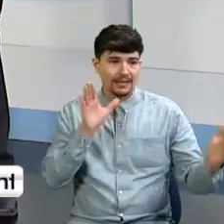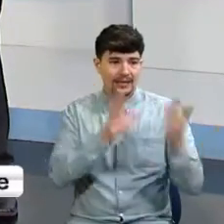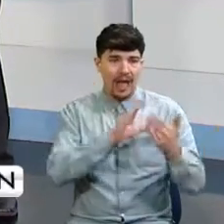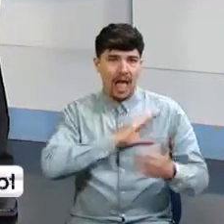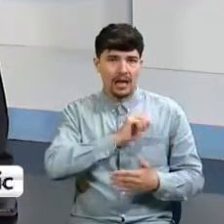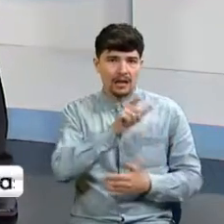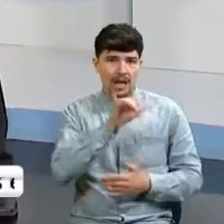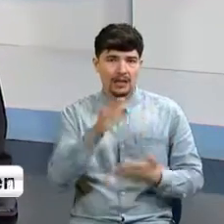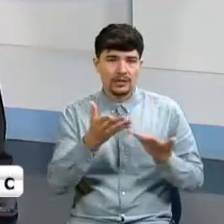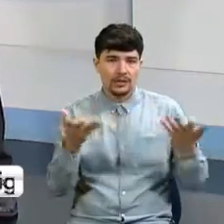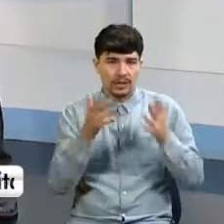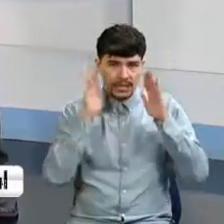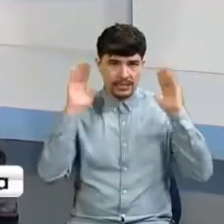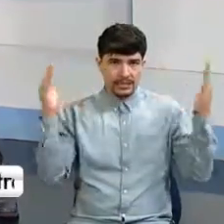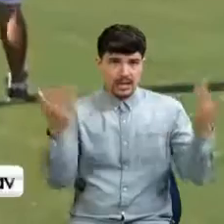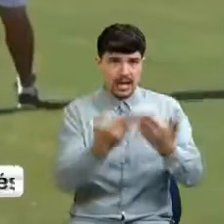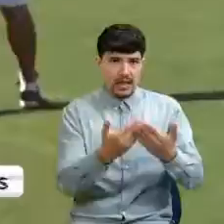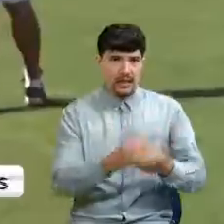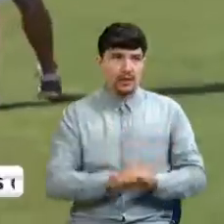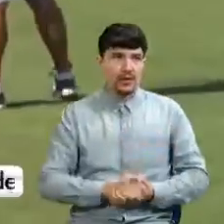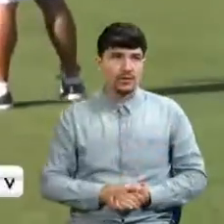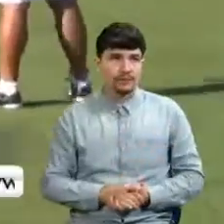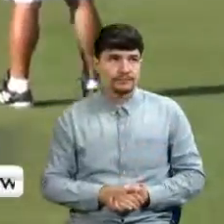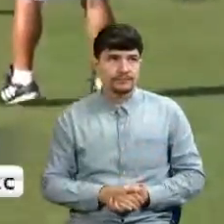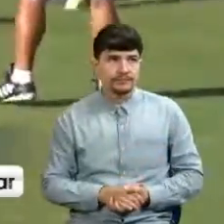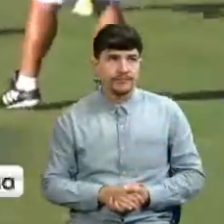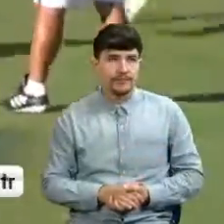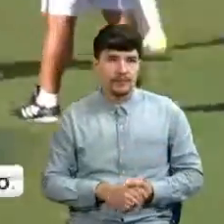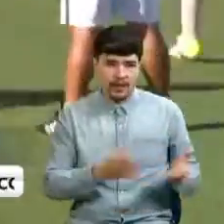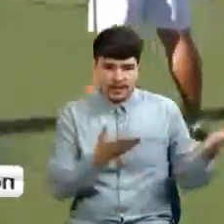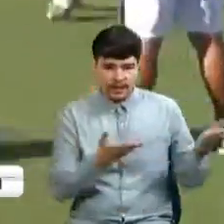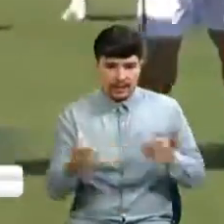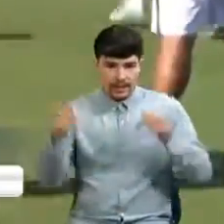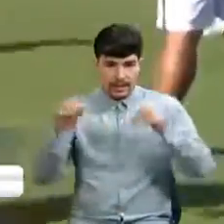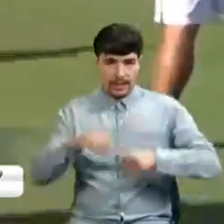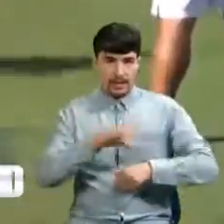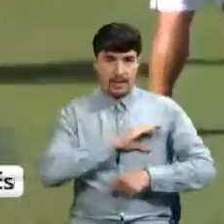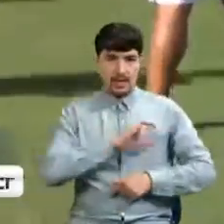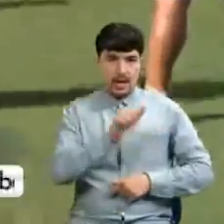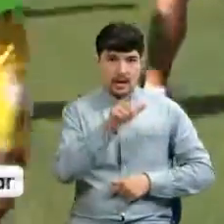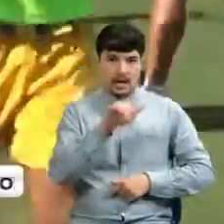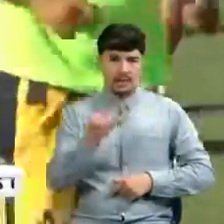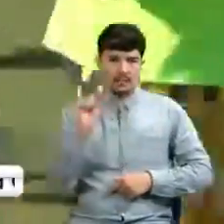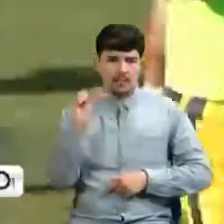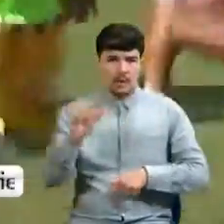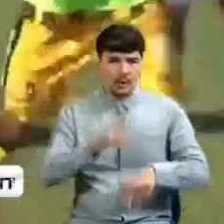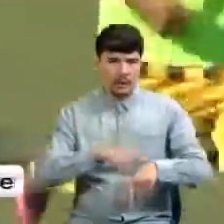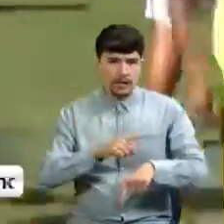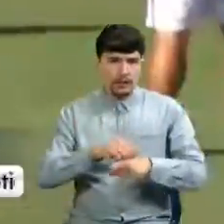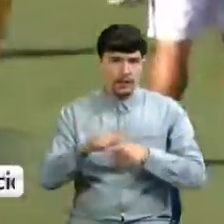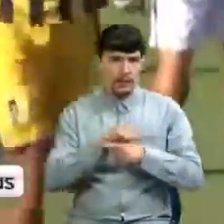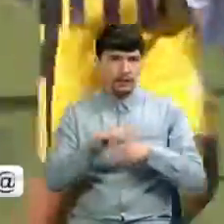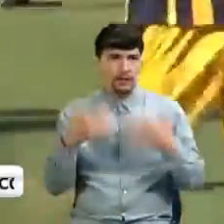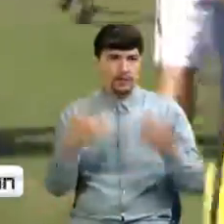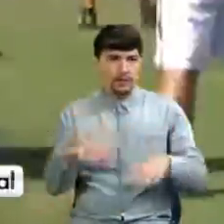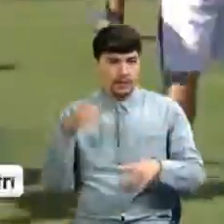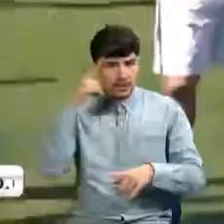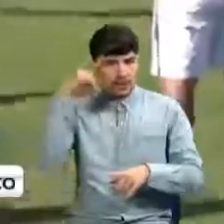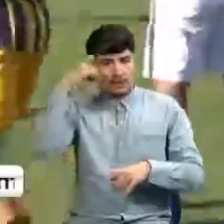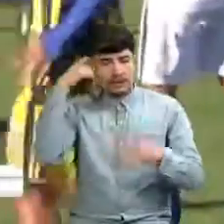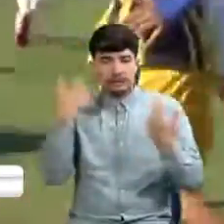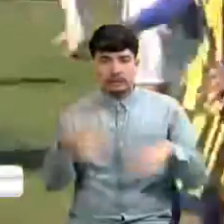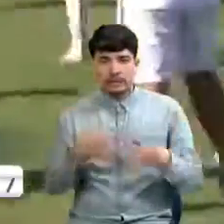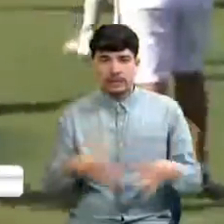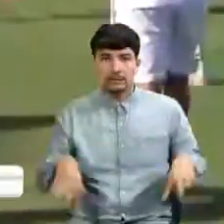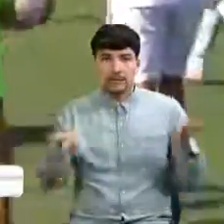en el estadio daniel villa zapata recibir al deportivo cali con tan poco tiempo de entrenamiento se convierte en un reto monumental para el